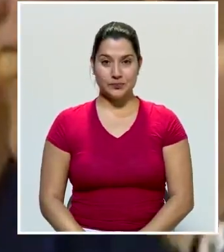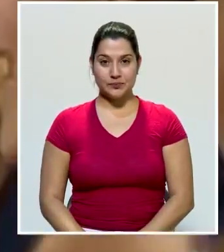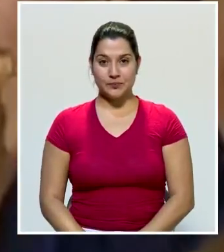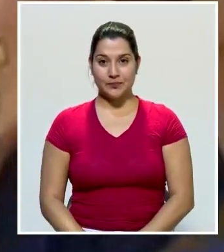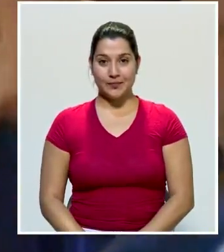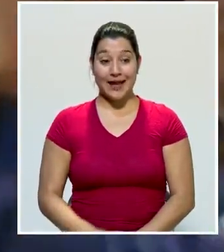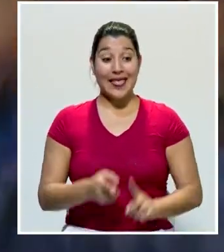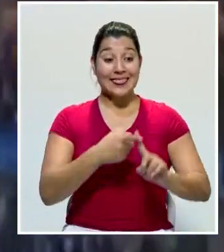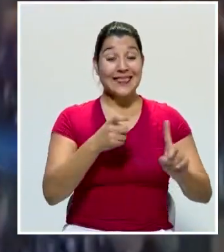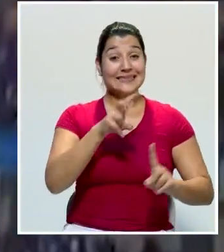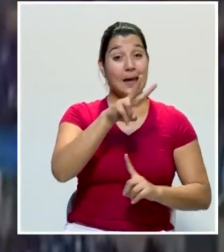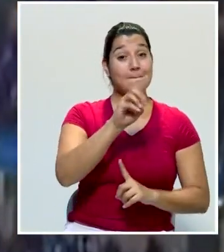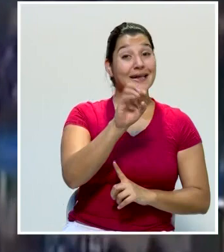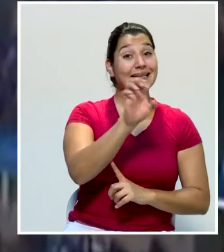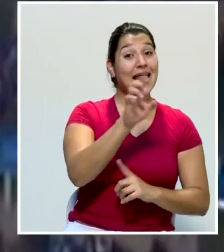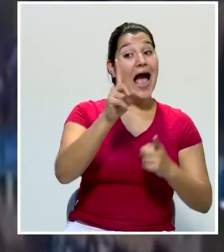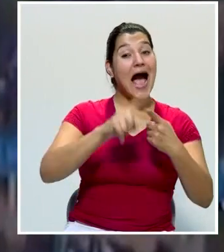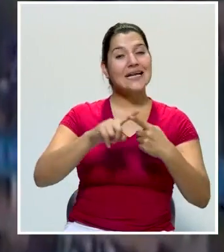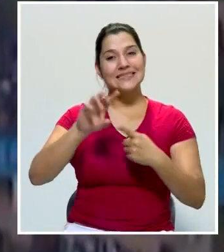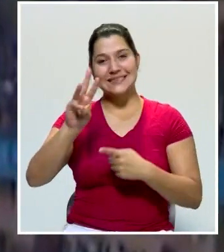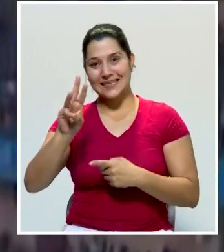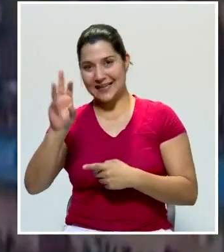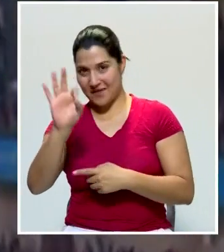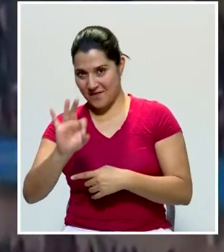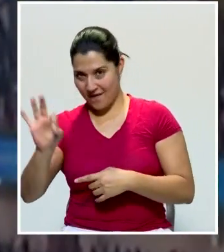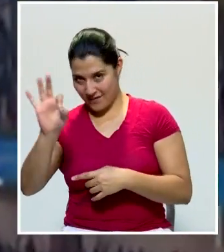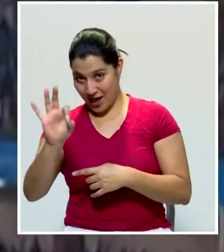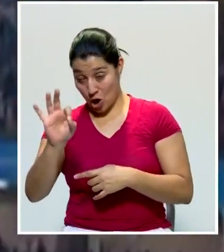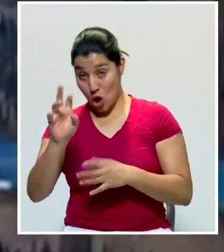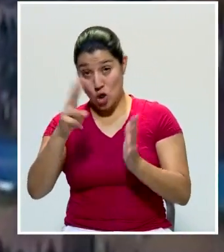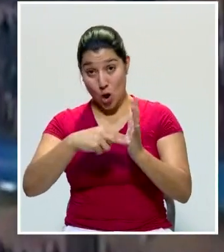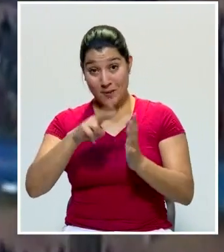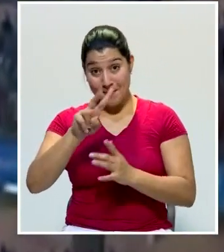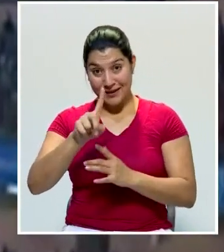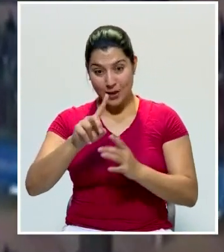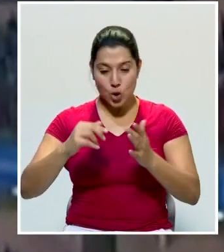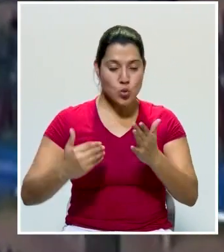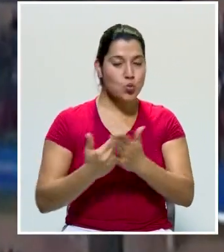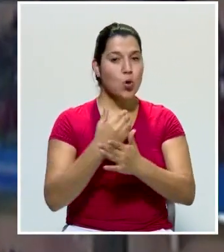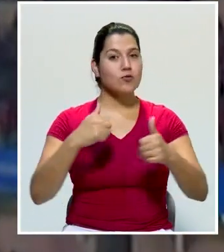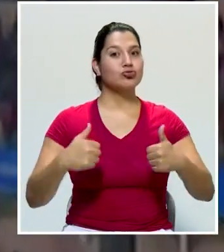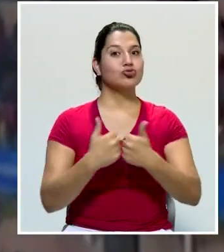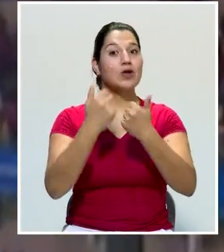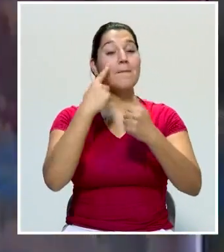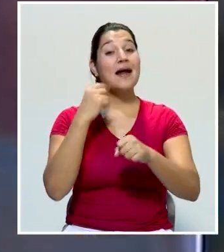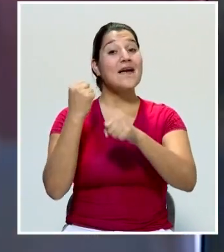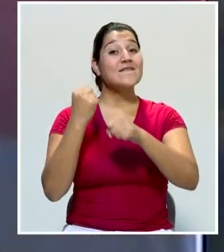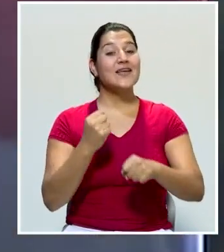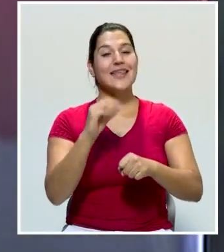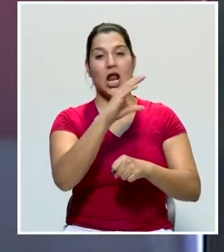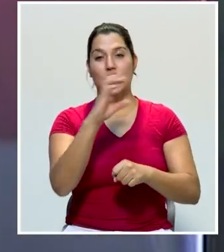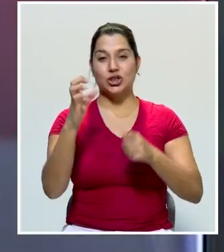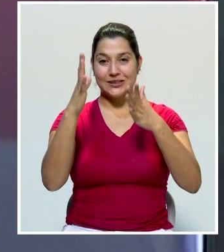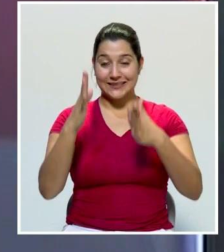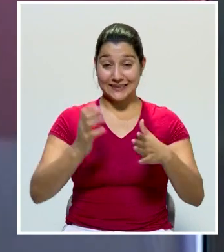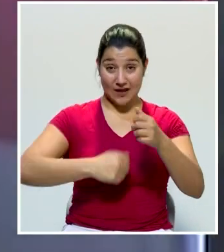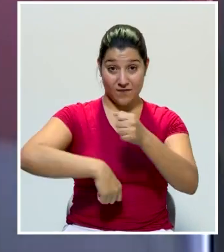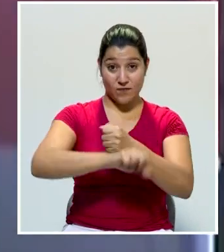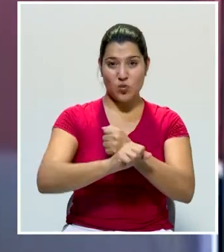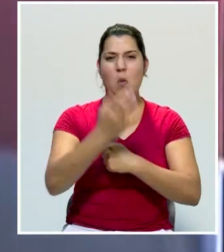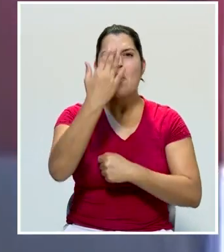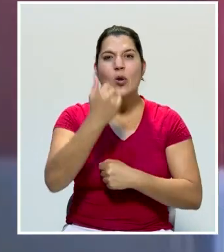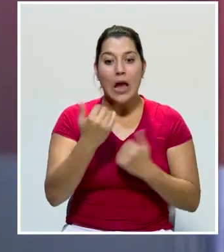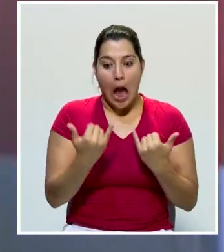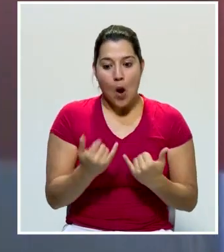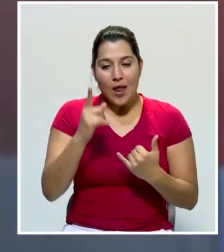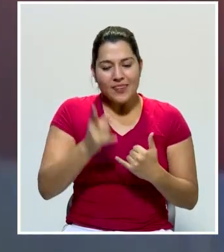Del 20 de enero al 6 de febrero de 2021 iniciará un nuevo desafío para la Federación Costarricense de Fútbol, que tendrá que